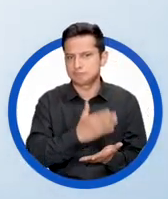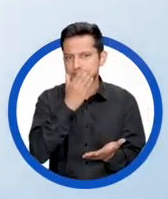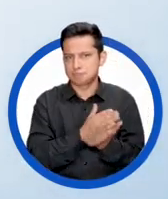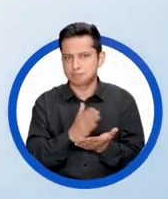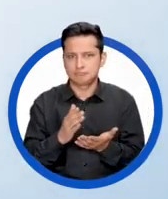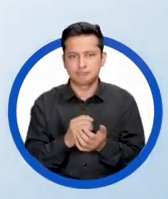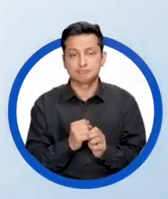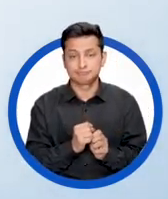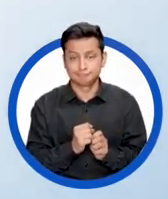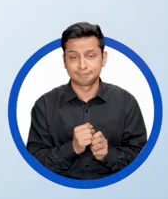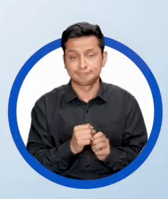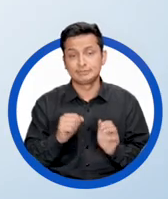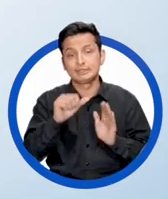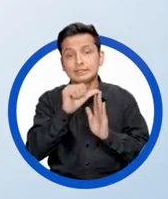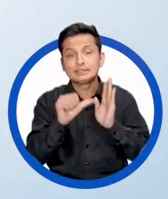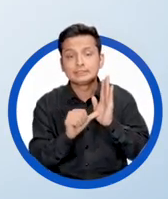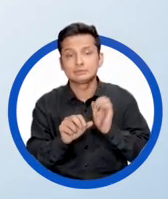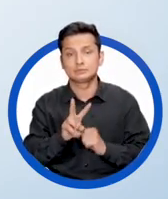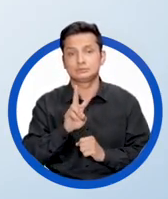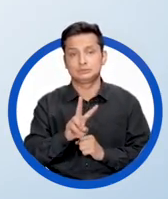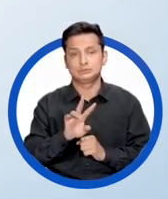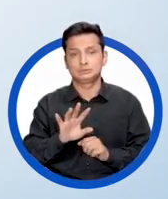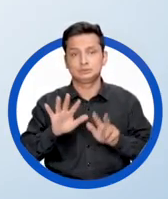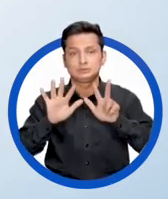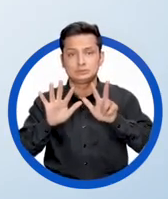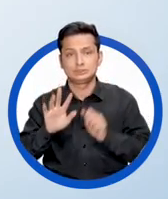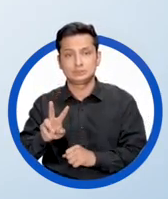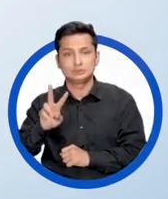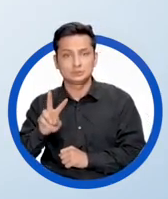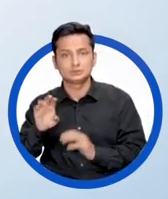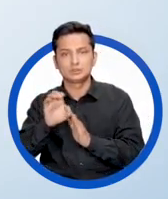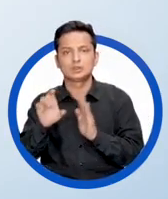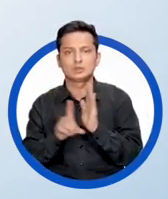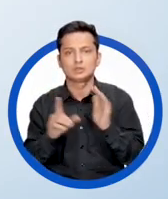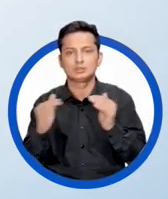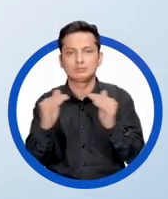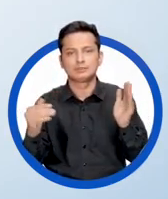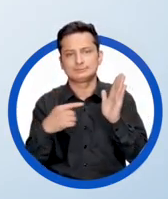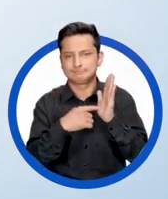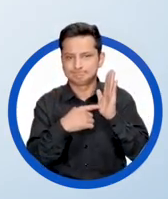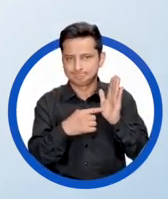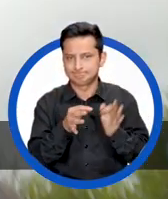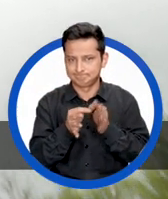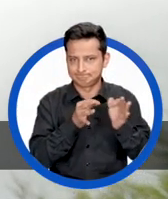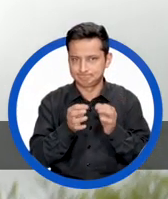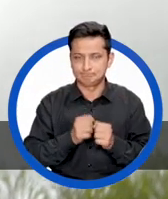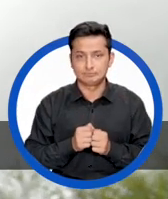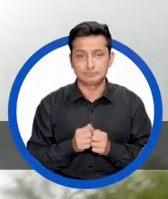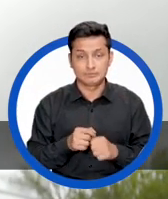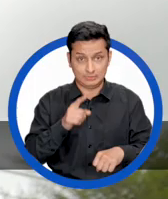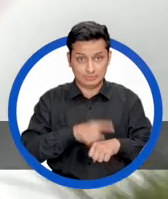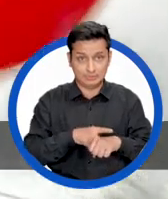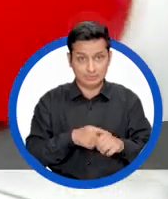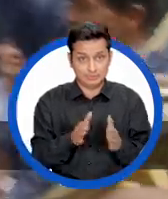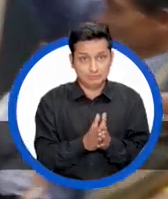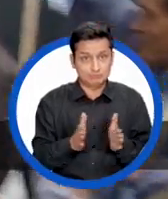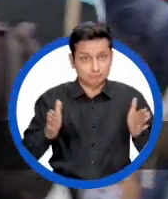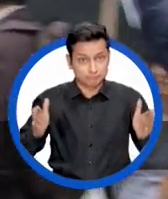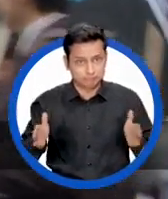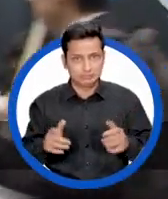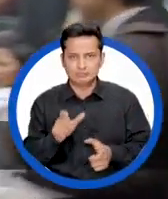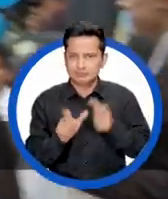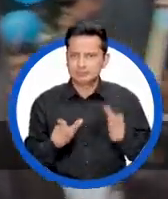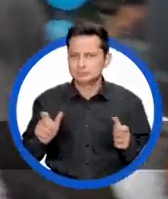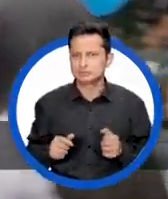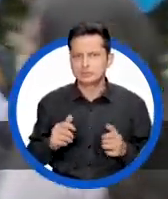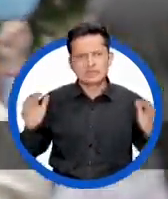si reincidiere, conforme a lo que dice el artículo 282 del Código de la Democracia. En este periodo tampoco está permitida